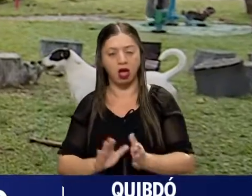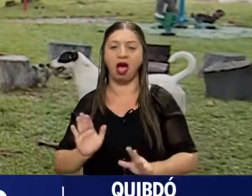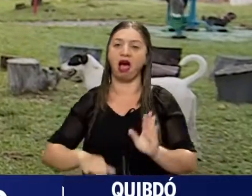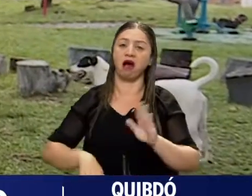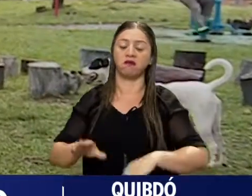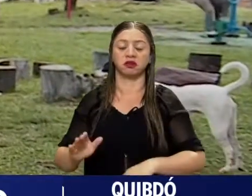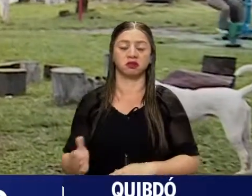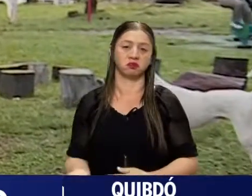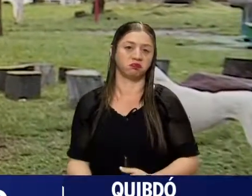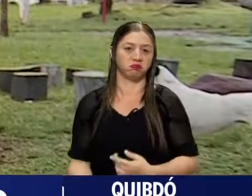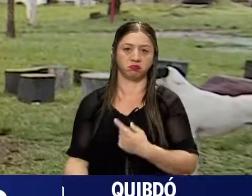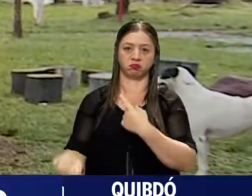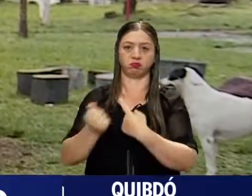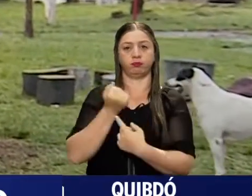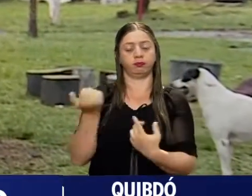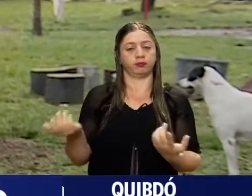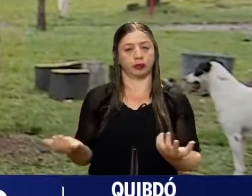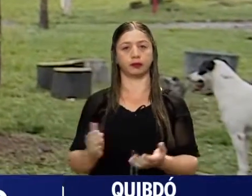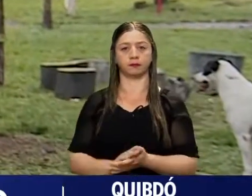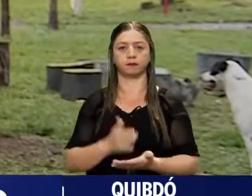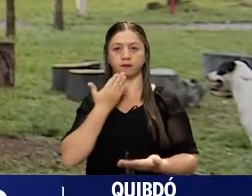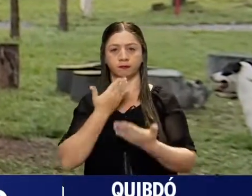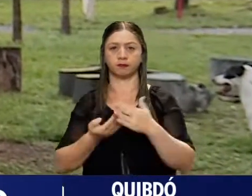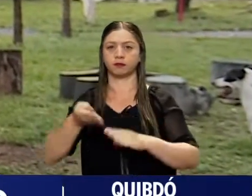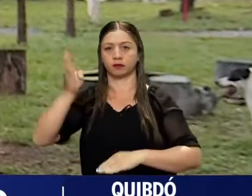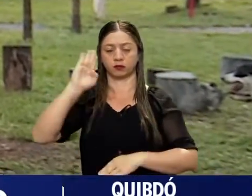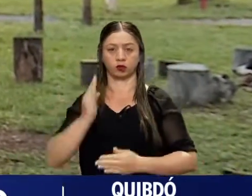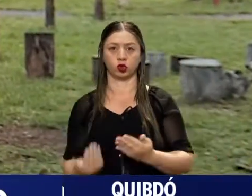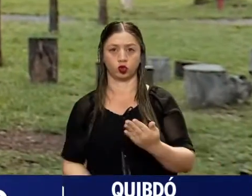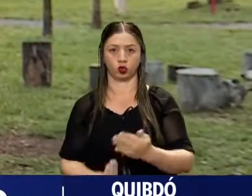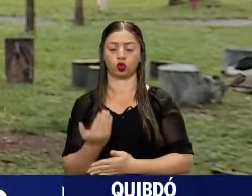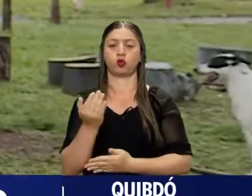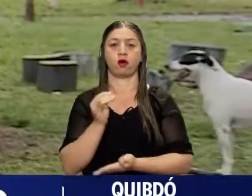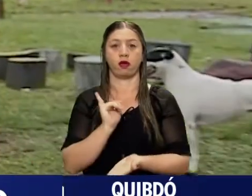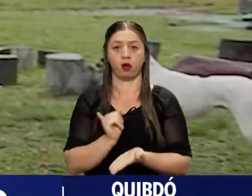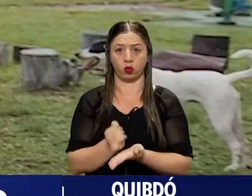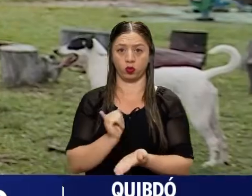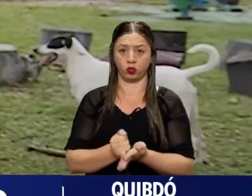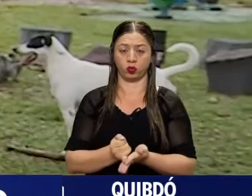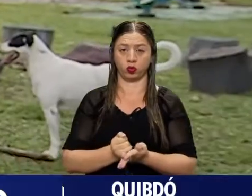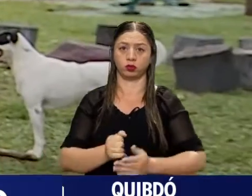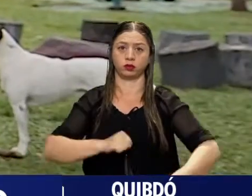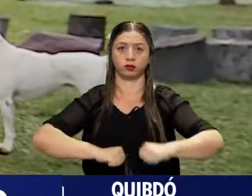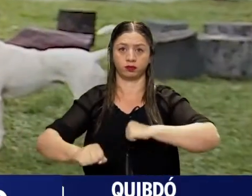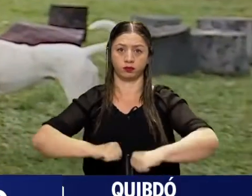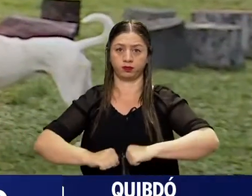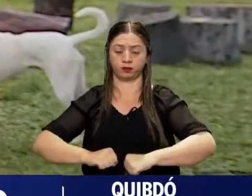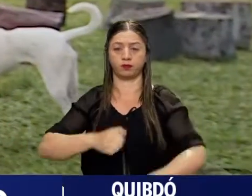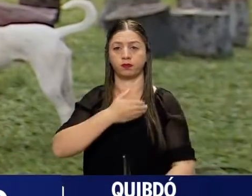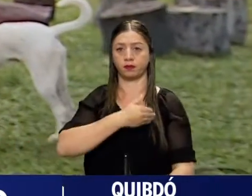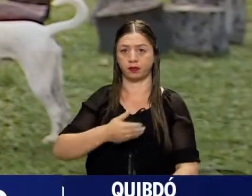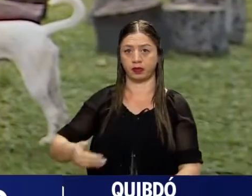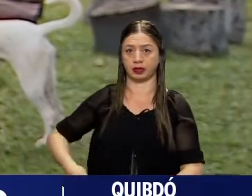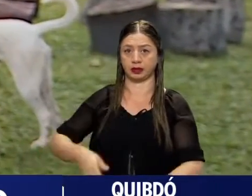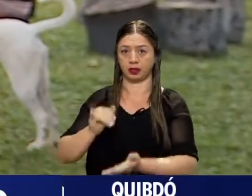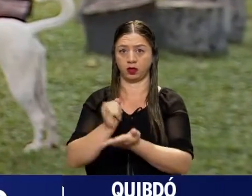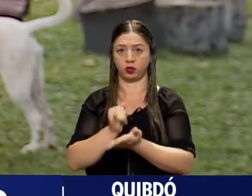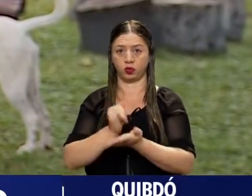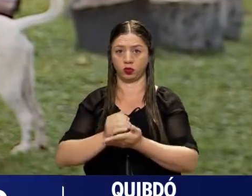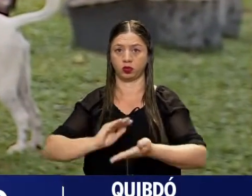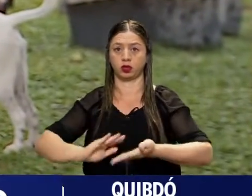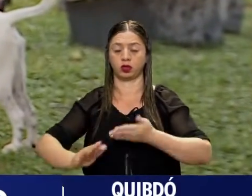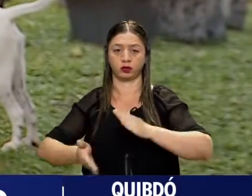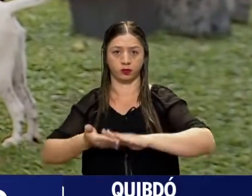vueltas como siempre gracias a la nueva junta acción comunal de aquí desde 2000 en cabeza de su presidente nelson mosquera y su presidente